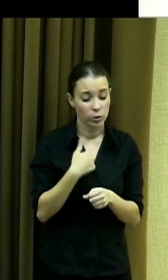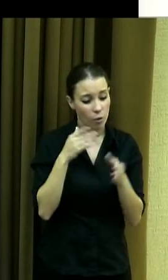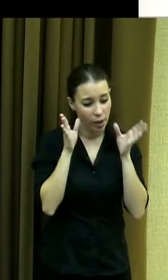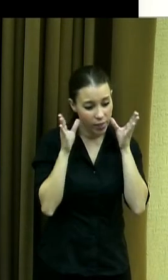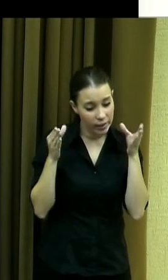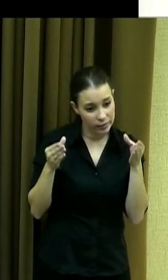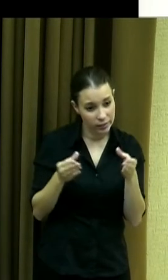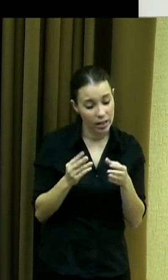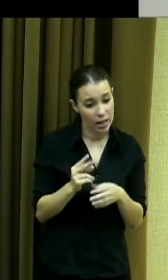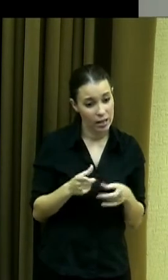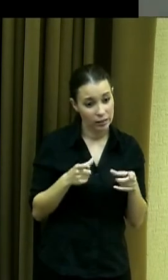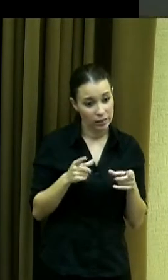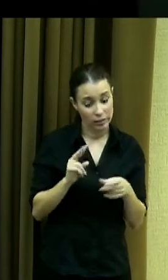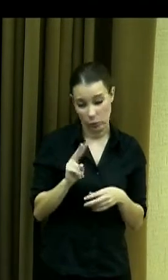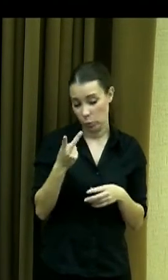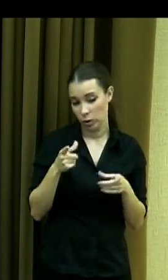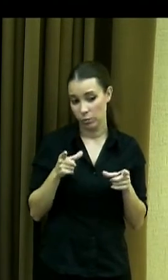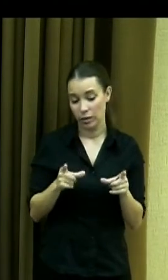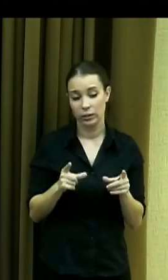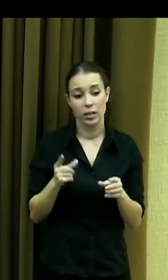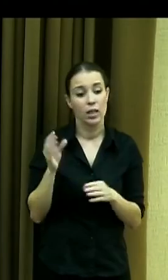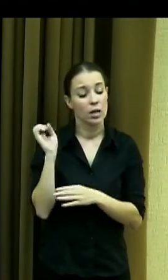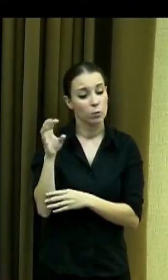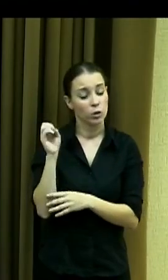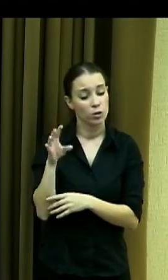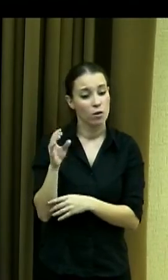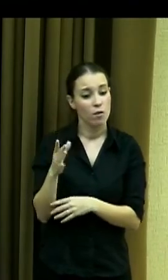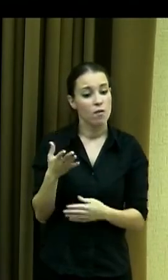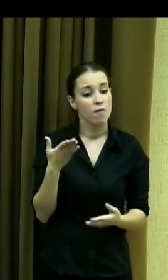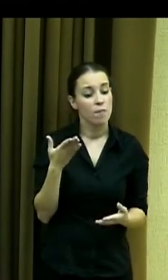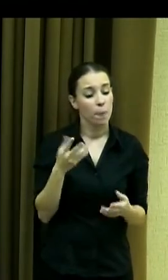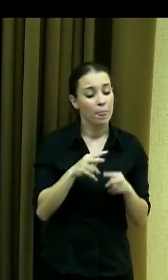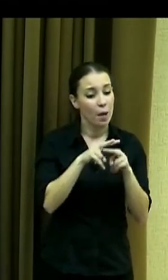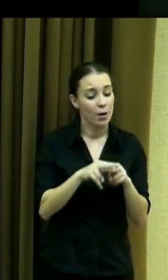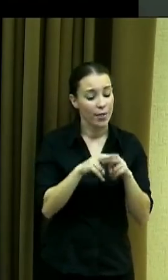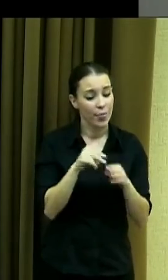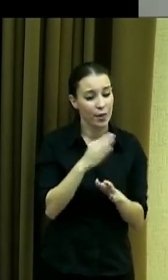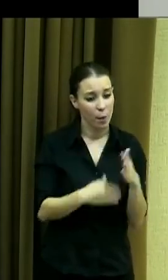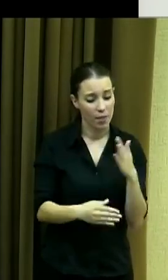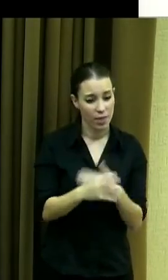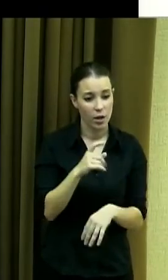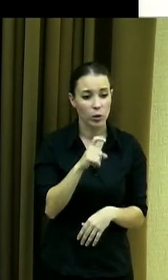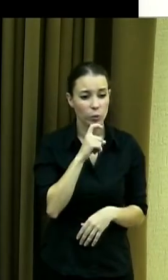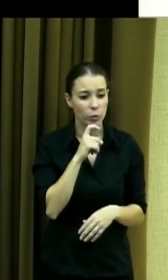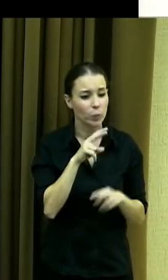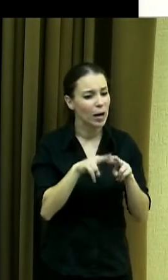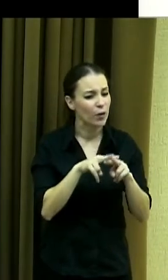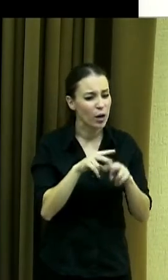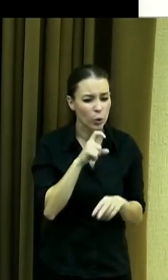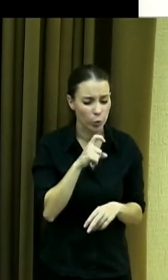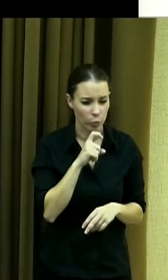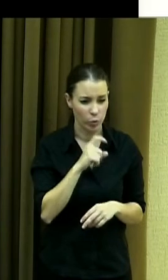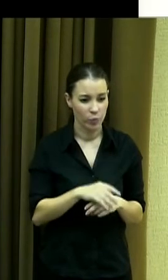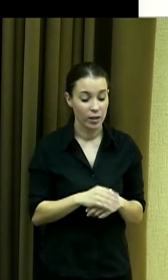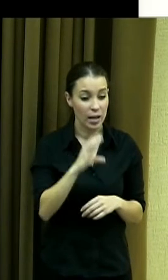poquito esta segunda parte de la exposición en qué es la valoración de la discapacidad. ¿Cómo se valora?